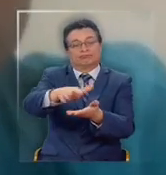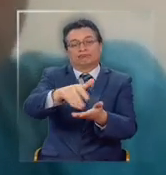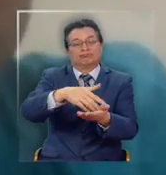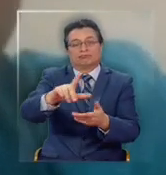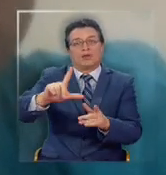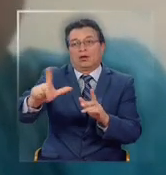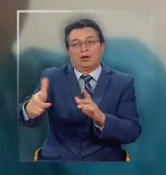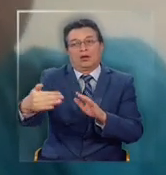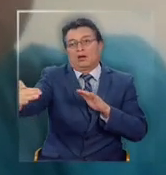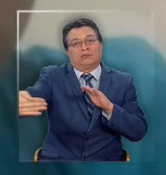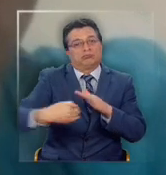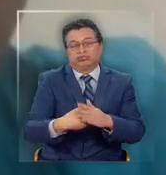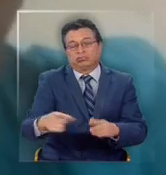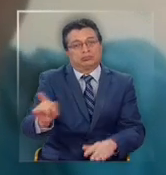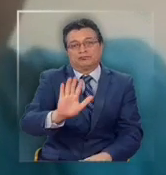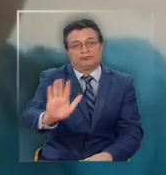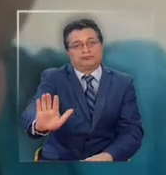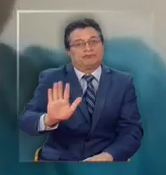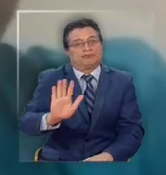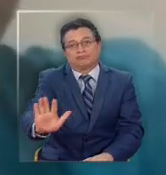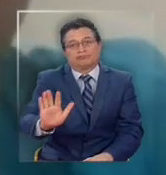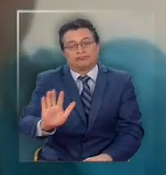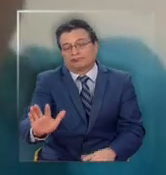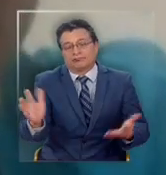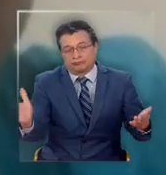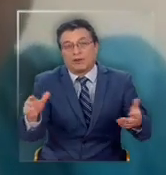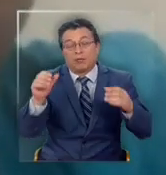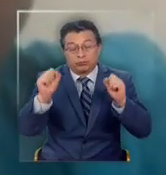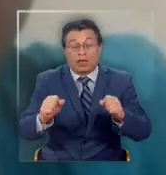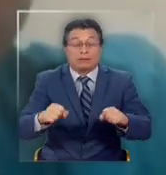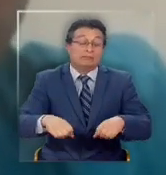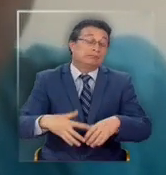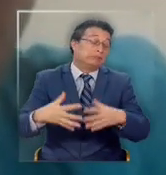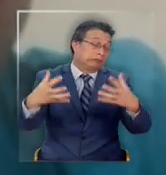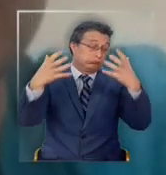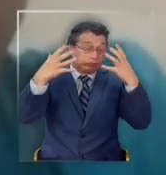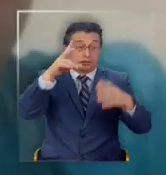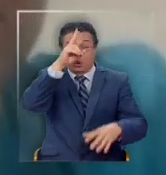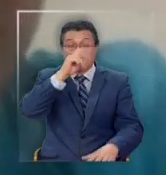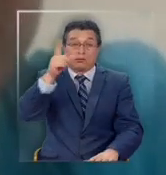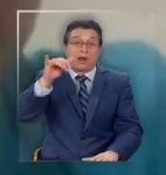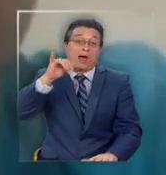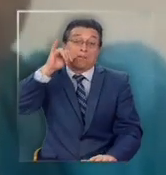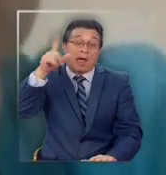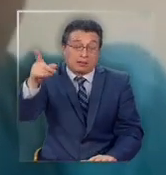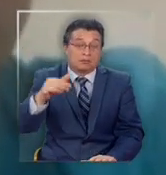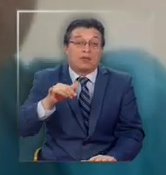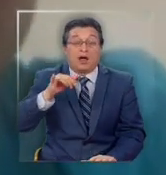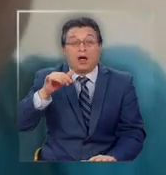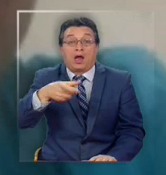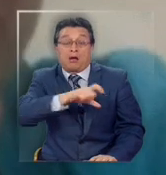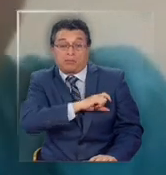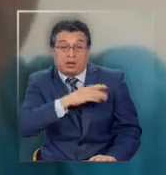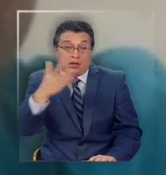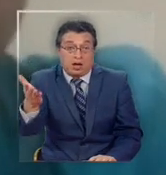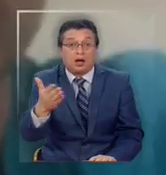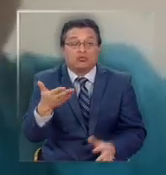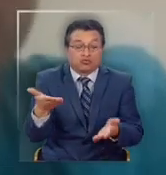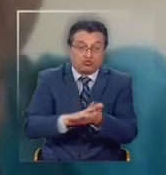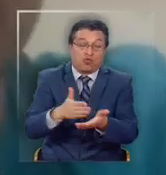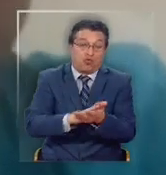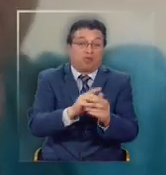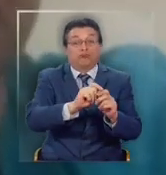demorar su ingreso a cuidados intensivos, llevando a la catástrofe que se vio en España, que se vio en Italia, donde la mortalidad va